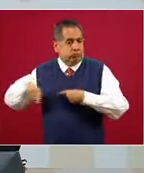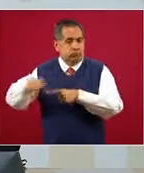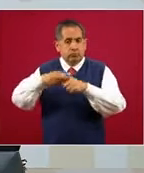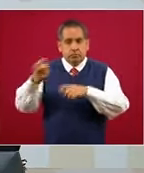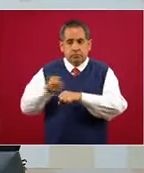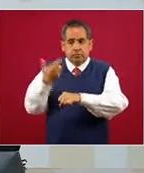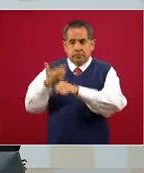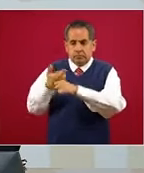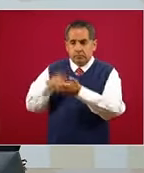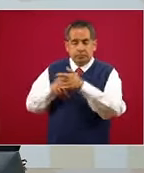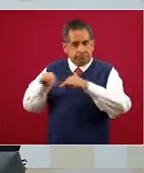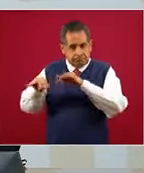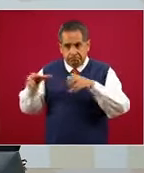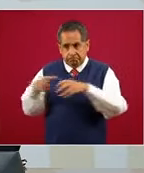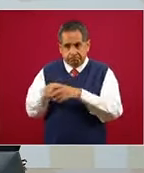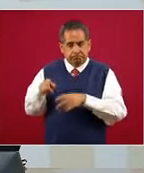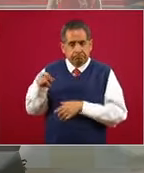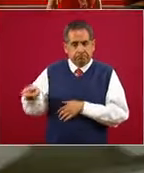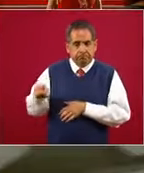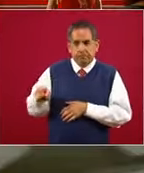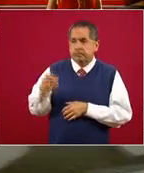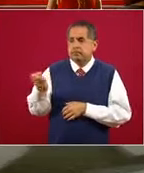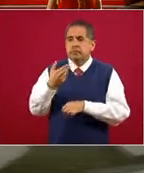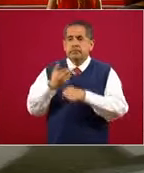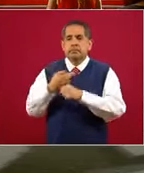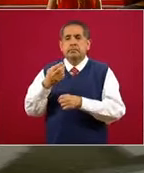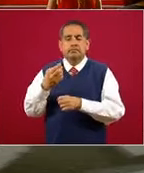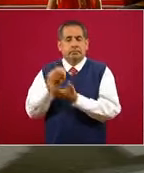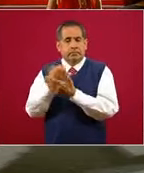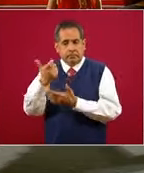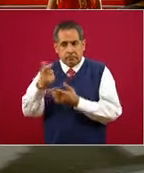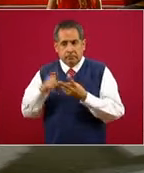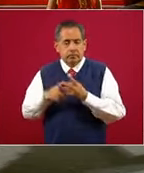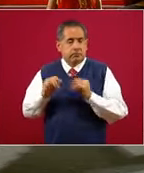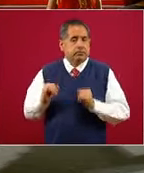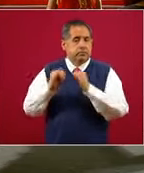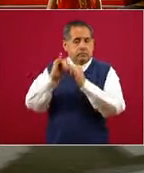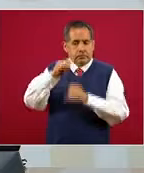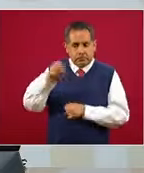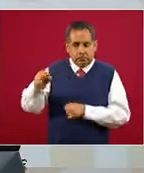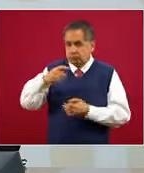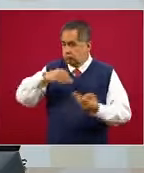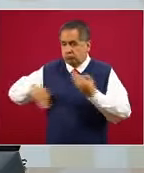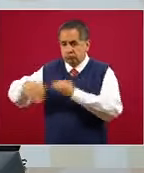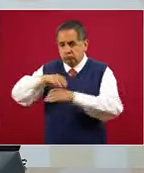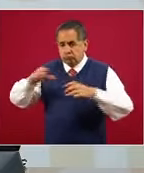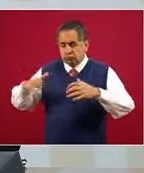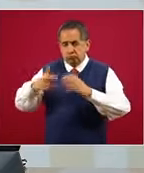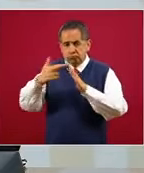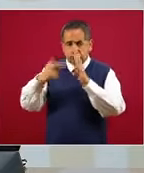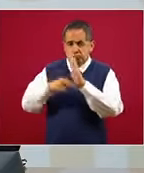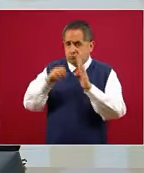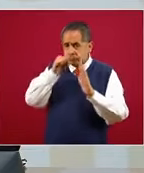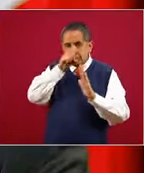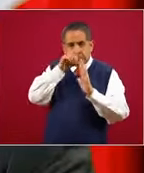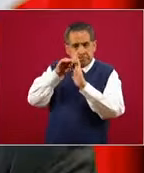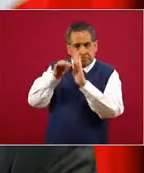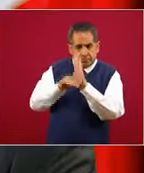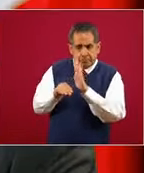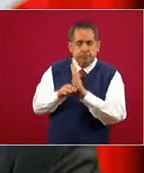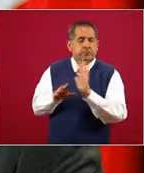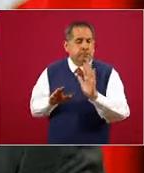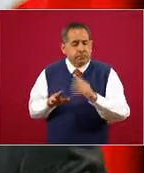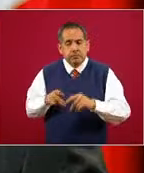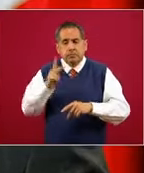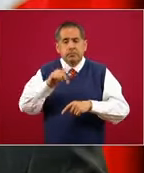la Secretaría del Trabajo, la Secretaría de Economía y el Instituto Mexicano del Seguro Social para hacer estos lineamientos. Pero